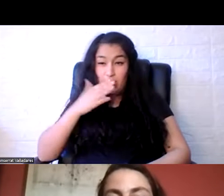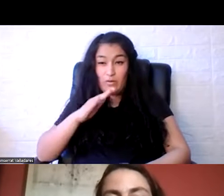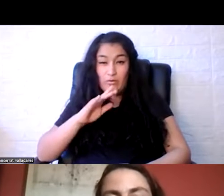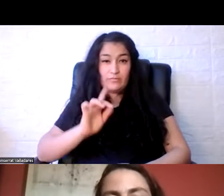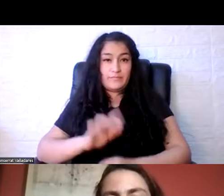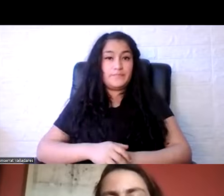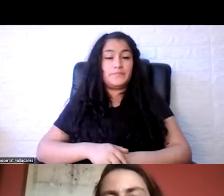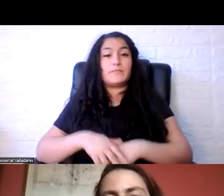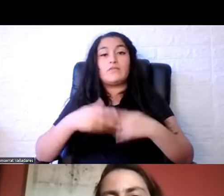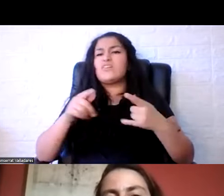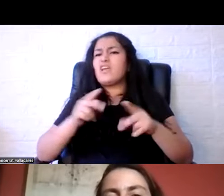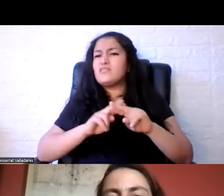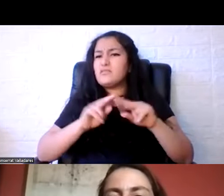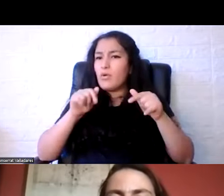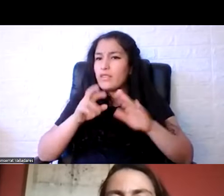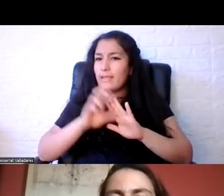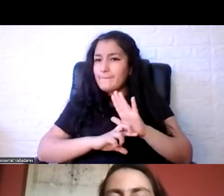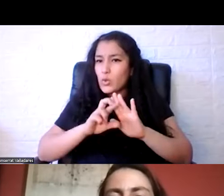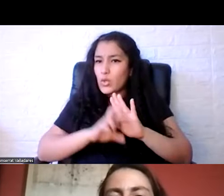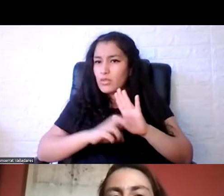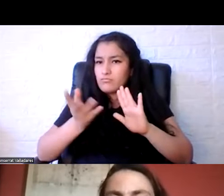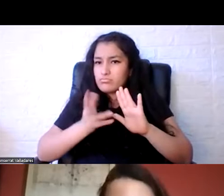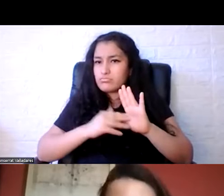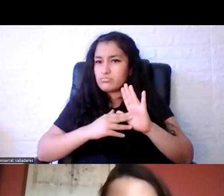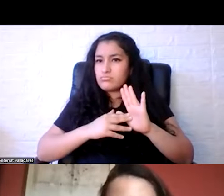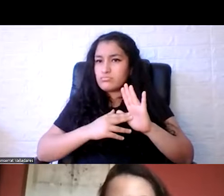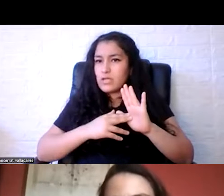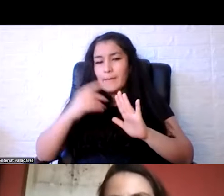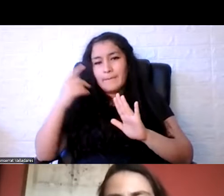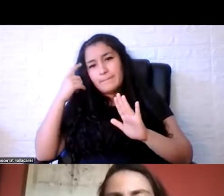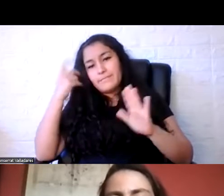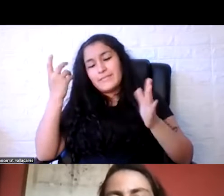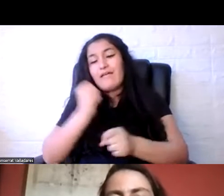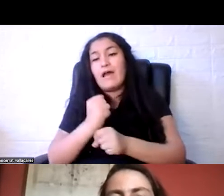Entonces, ¿qué hacemos en este proyecto? La idea era trabajar sobre el activismo